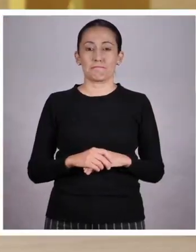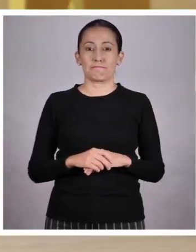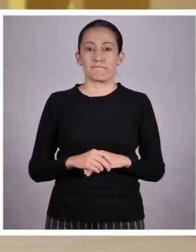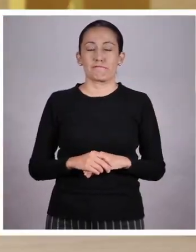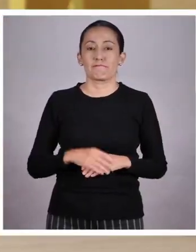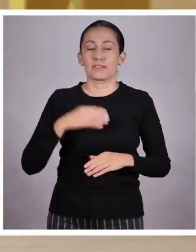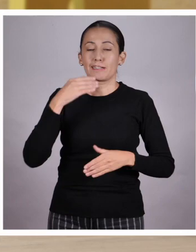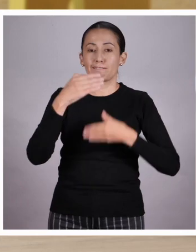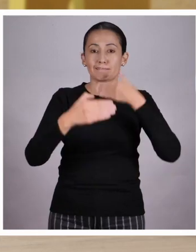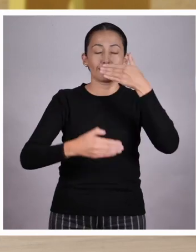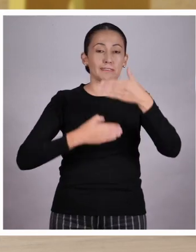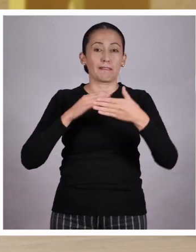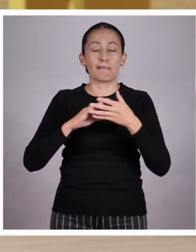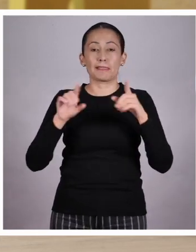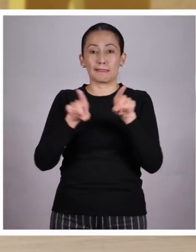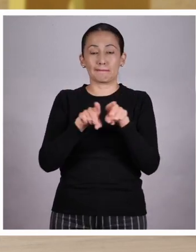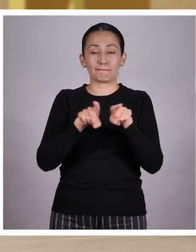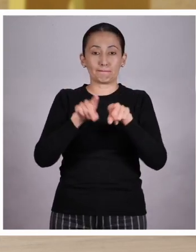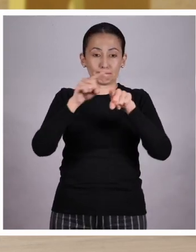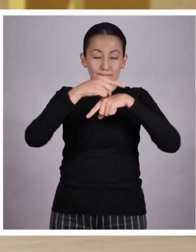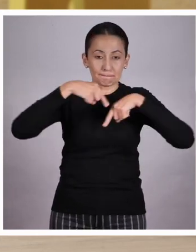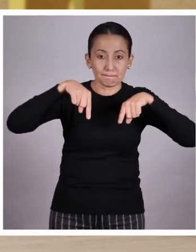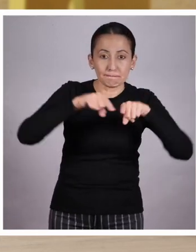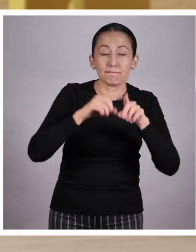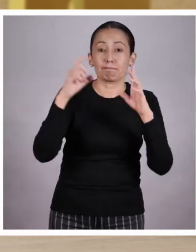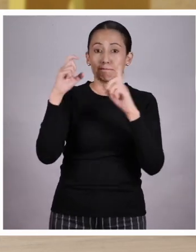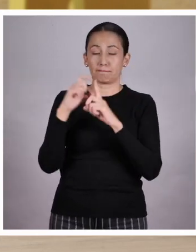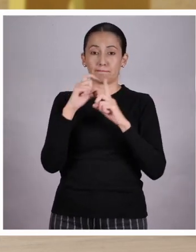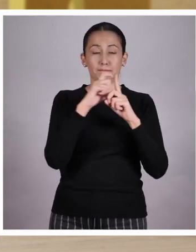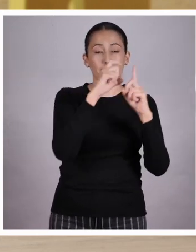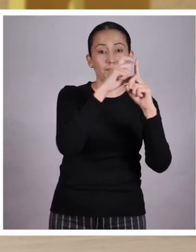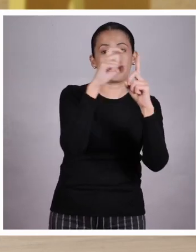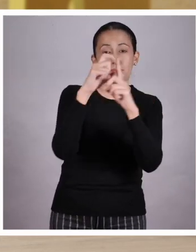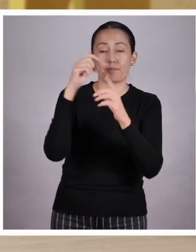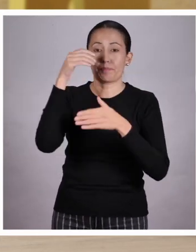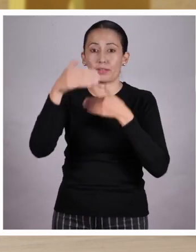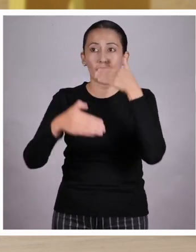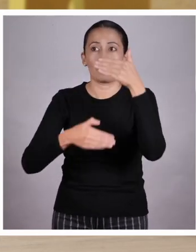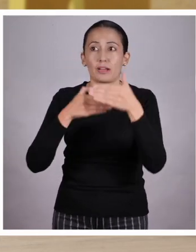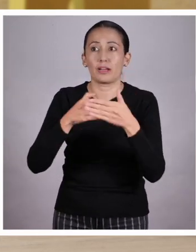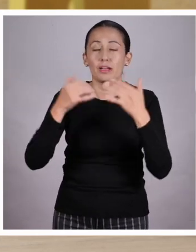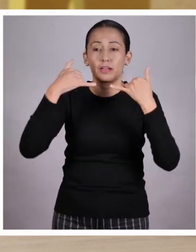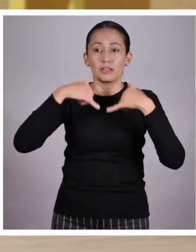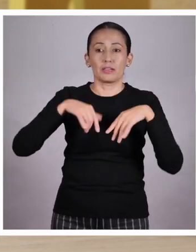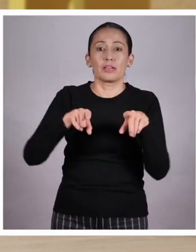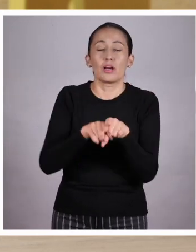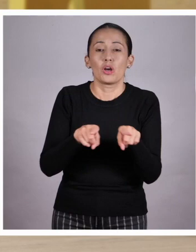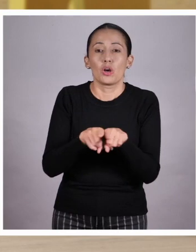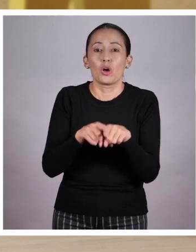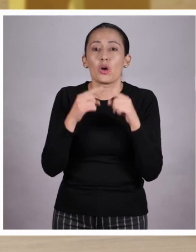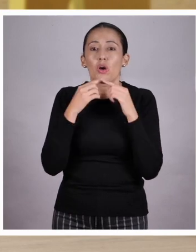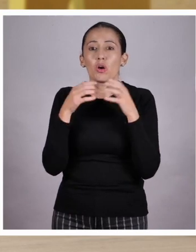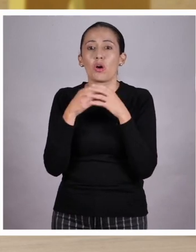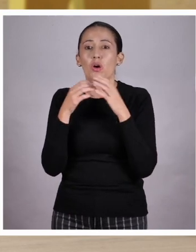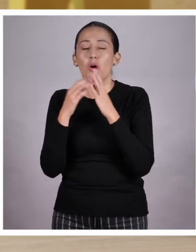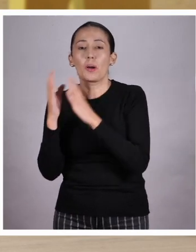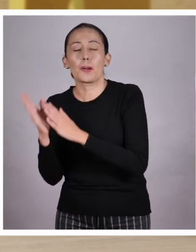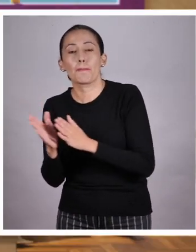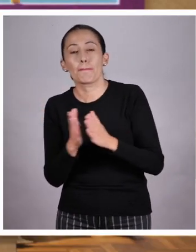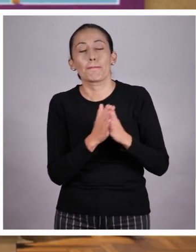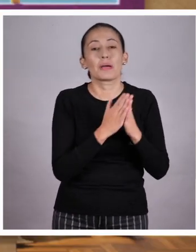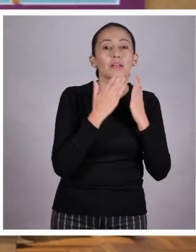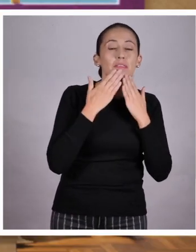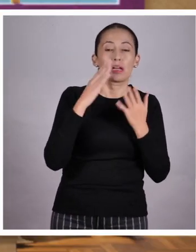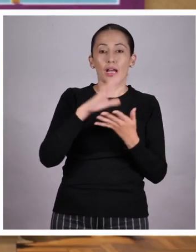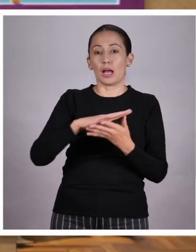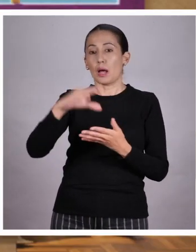Mira, Cachita 2, estas son dos palabras muy importantes para... Bueno, son varias palabras muy importantes para mí y que me las aprendí primerito.